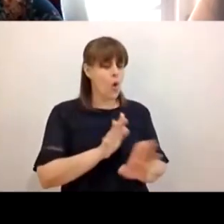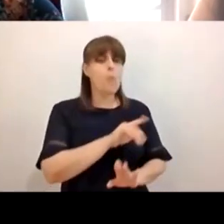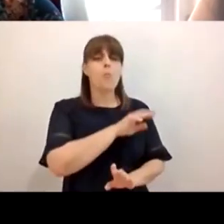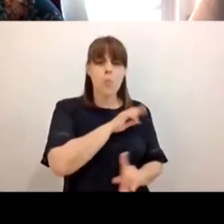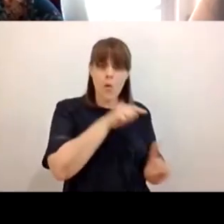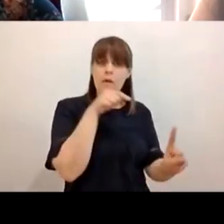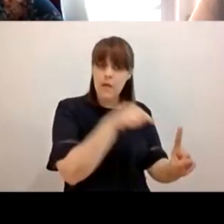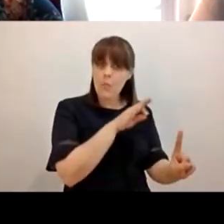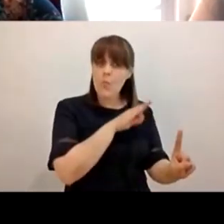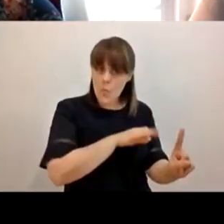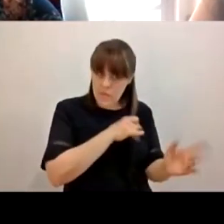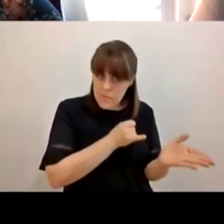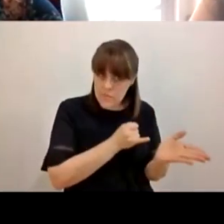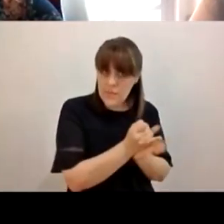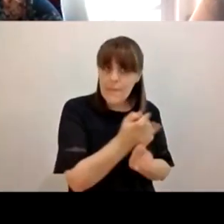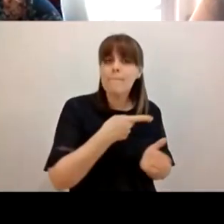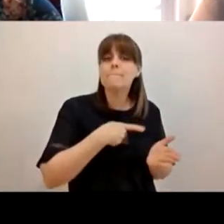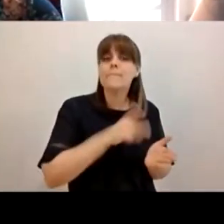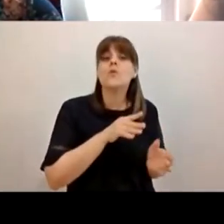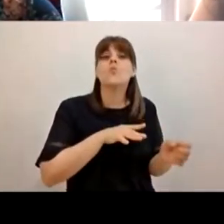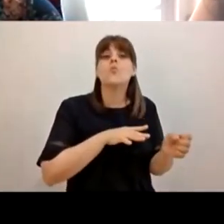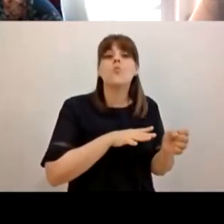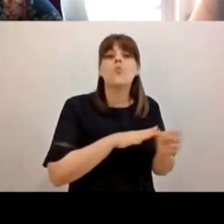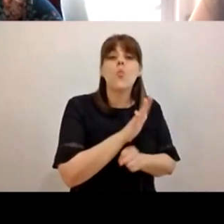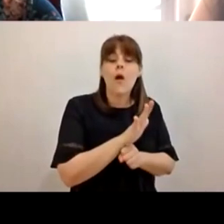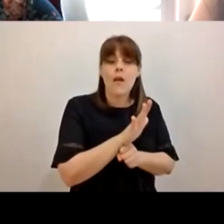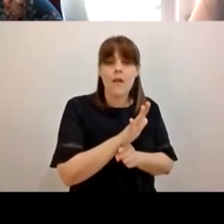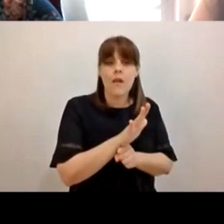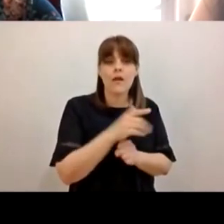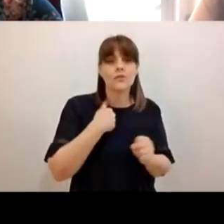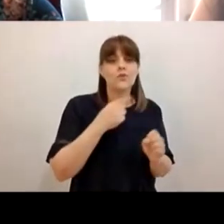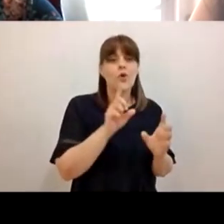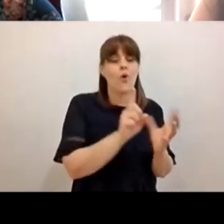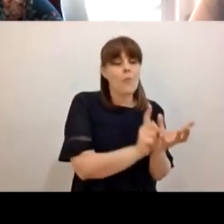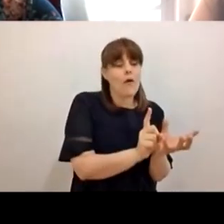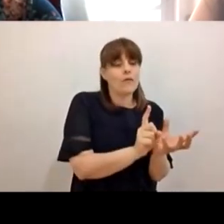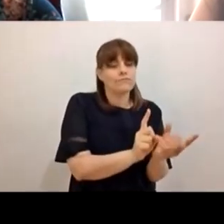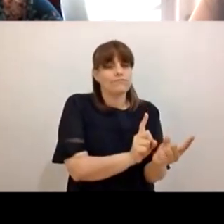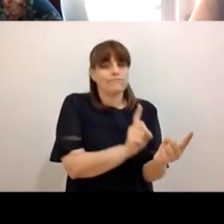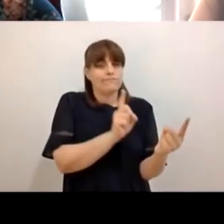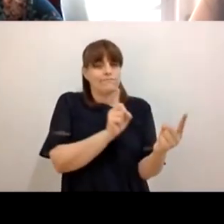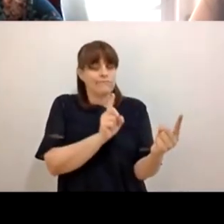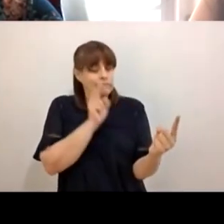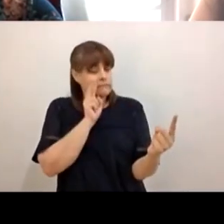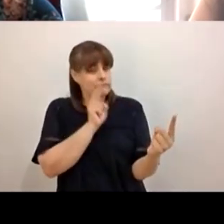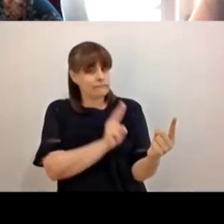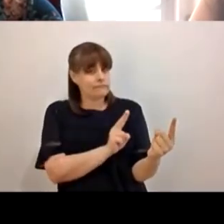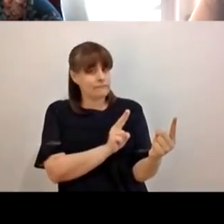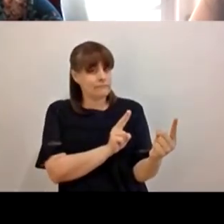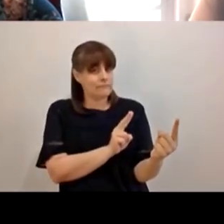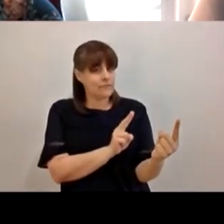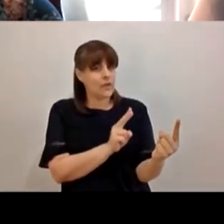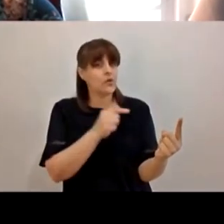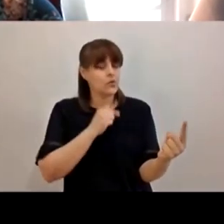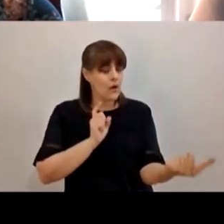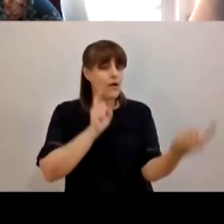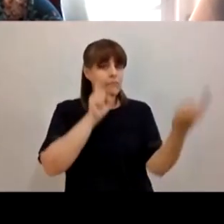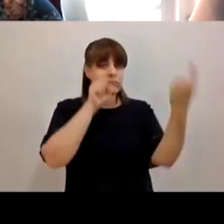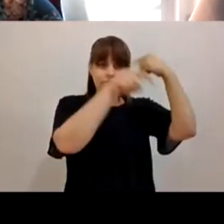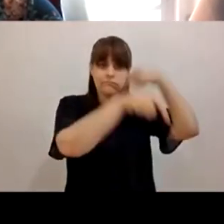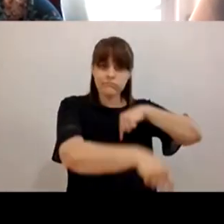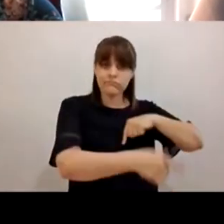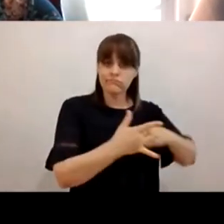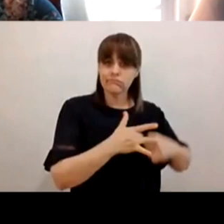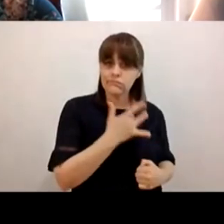pero eso implicaría que yo como adulto me coloco en otro lugar significaría que yo como adulto soy empático con ese niño y